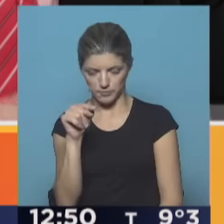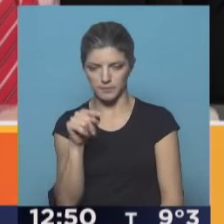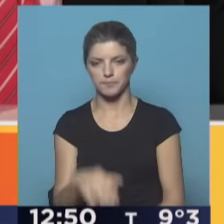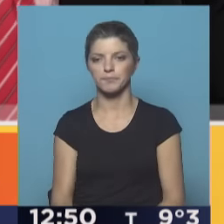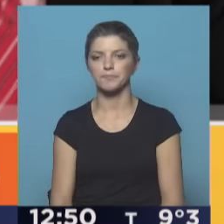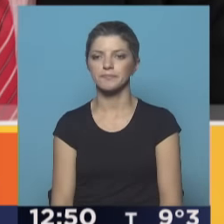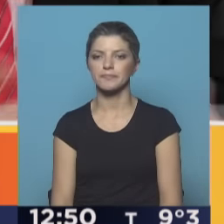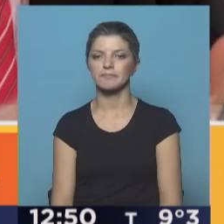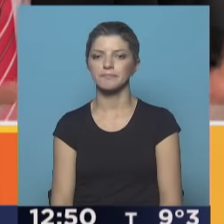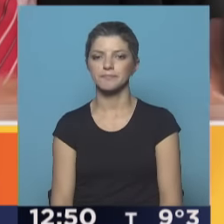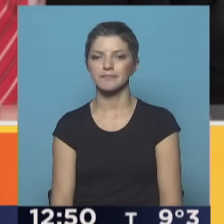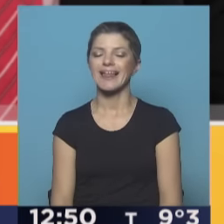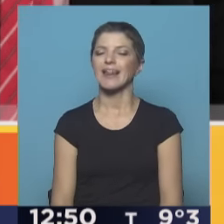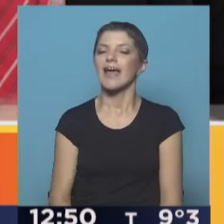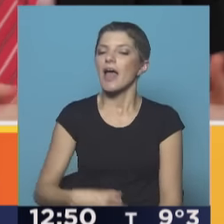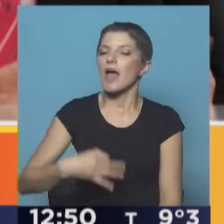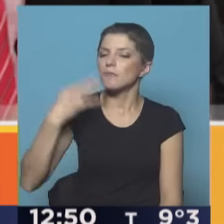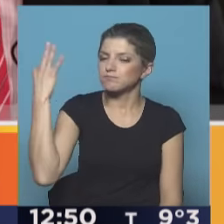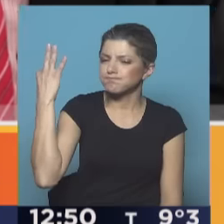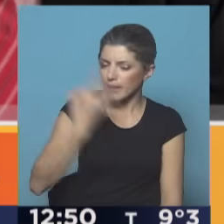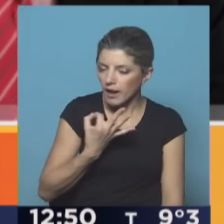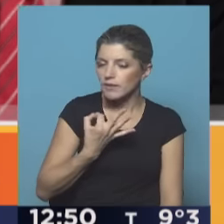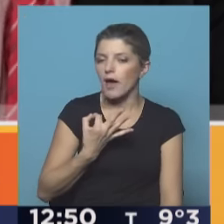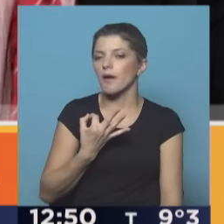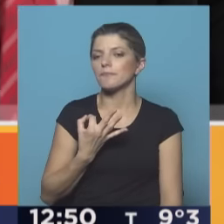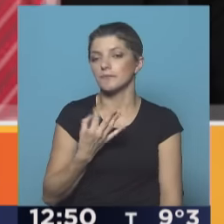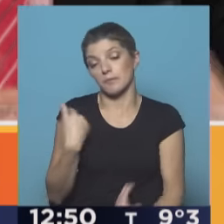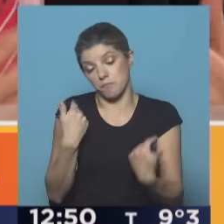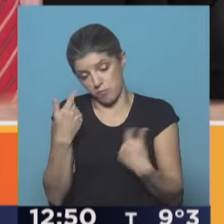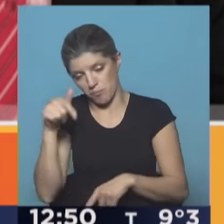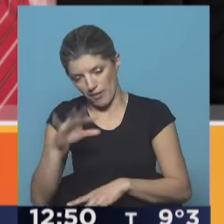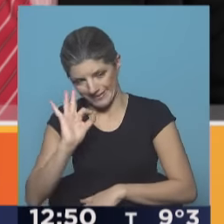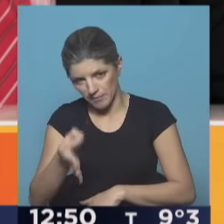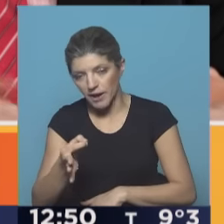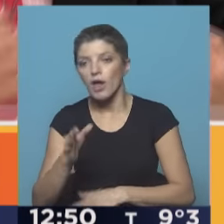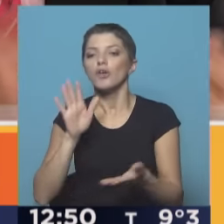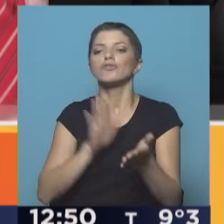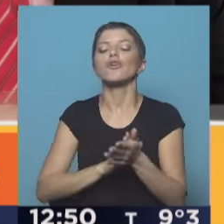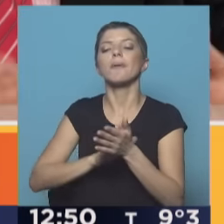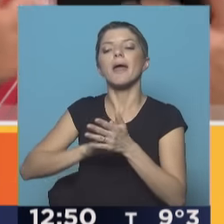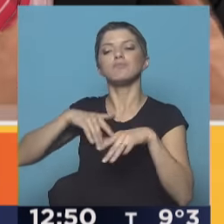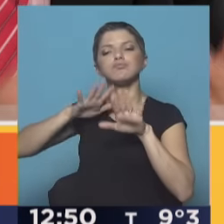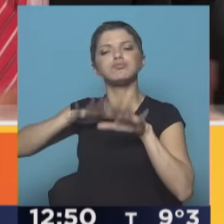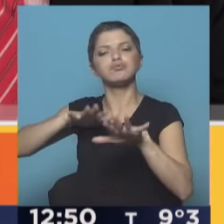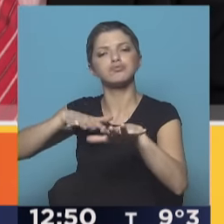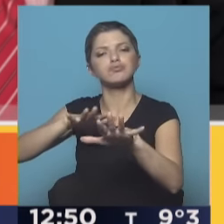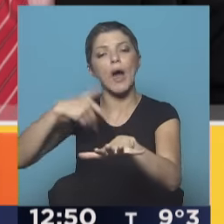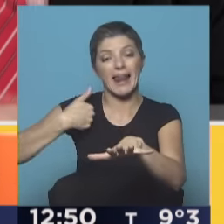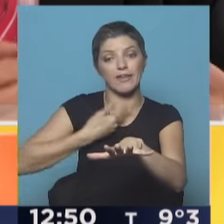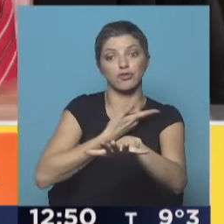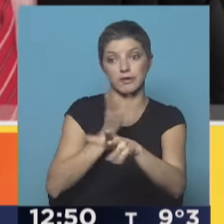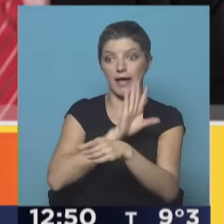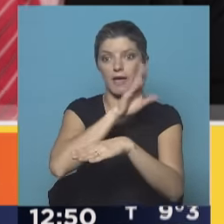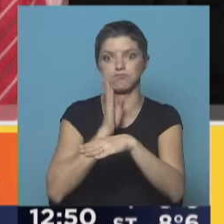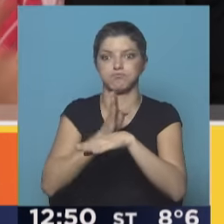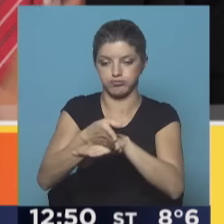el real peso que tuvo si que se puede saber a la distancia las manifestaciones populares la la participación del pueblo para para